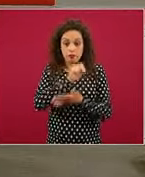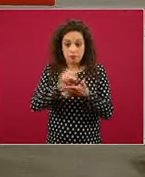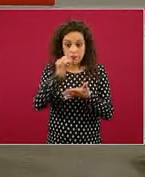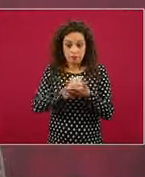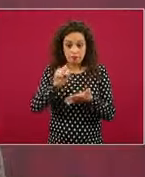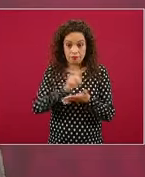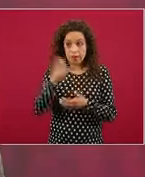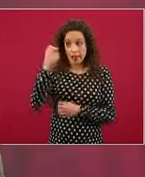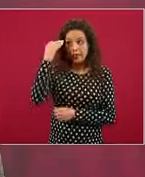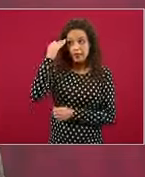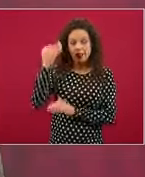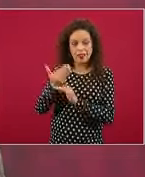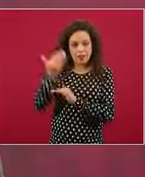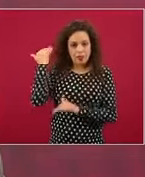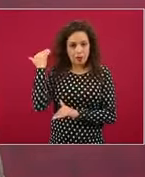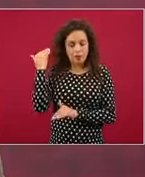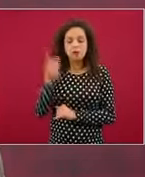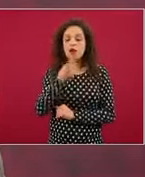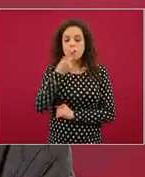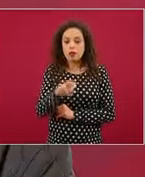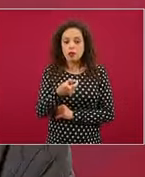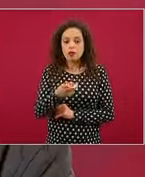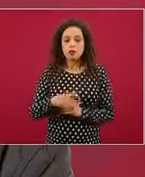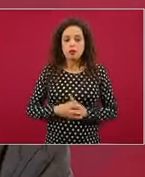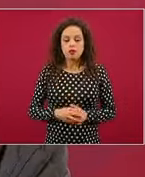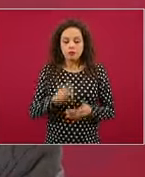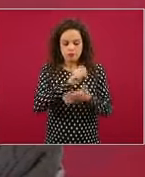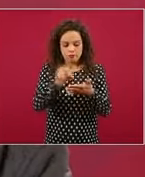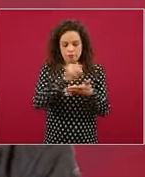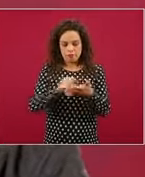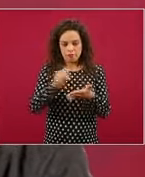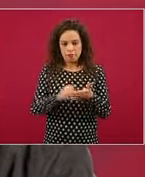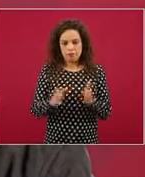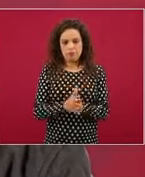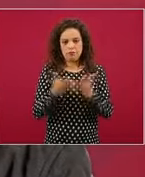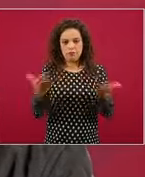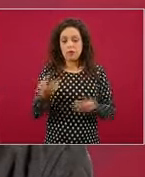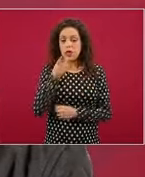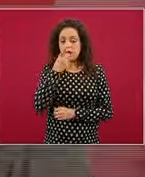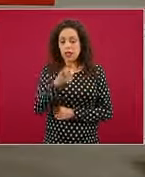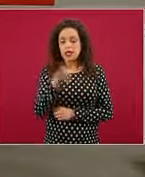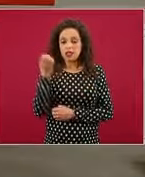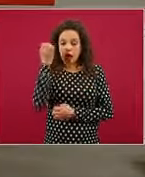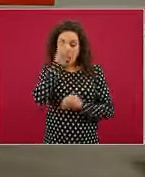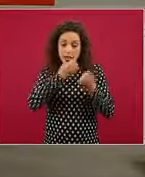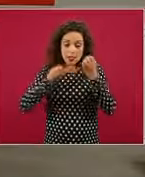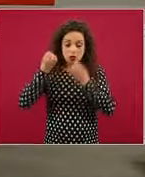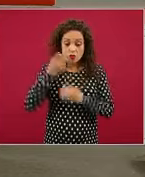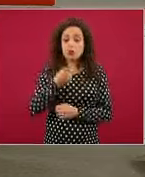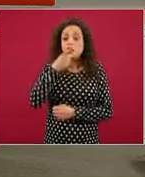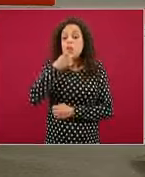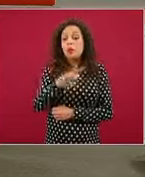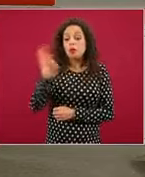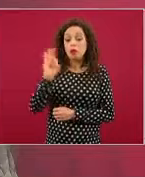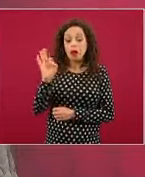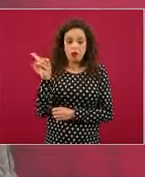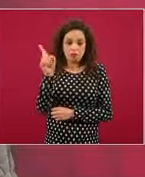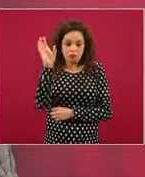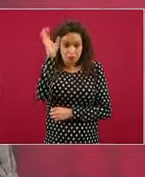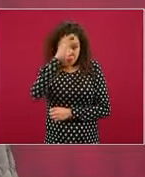momento aceptaron una estudio aparentemente científico que después se